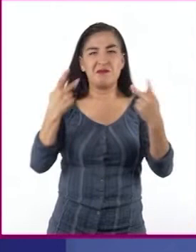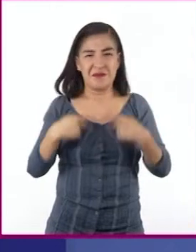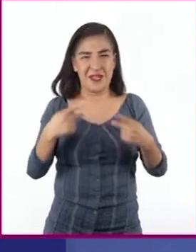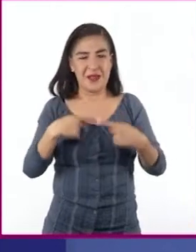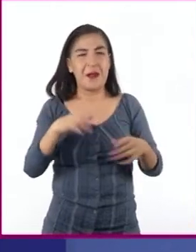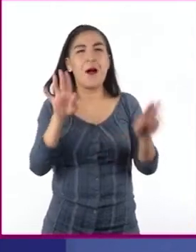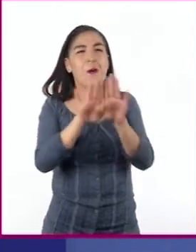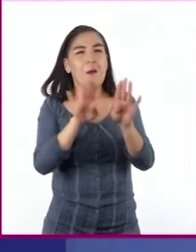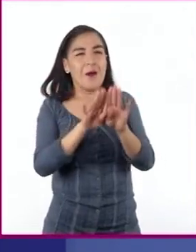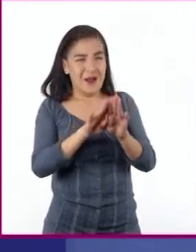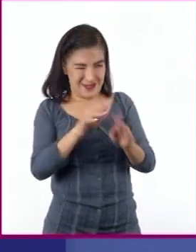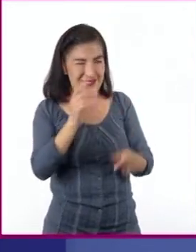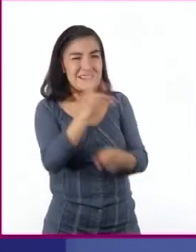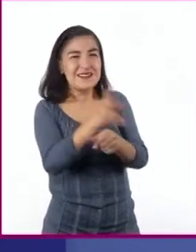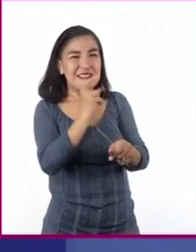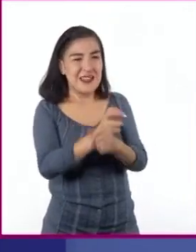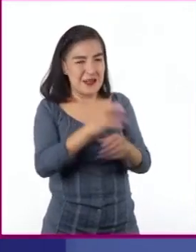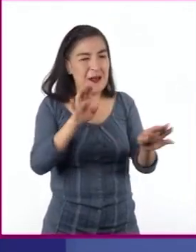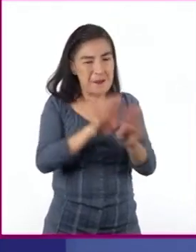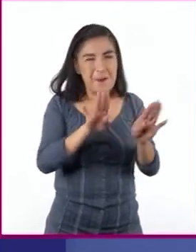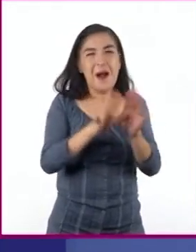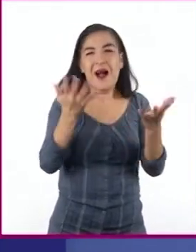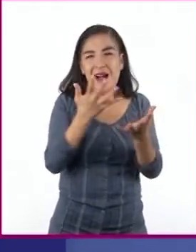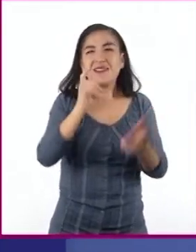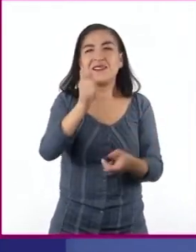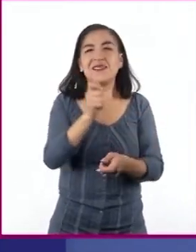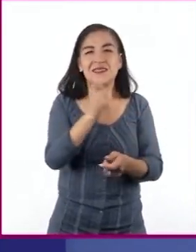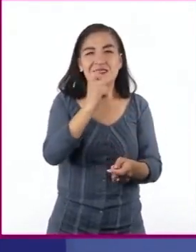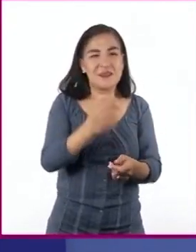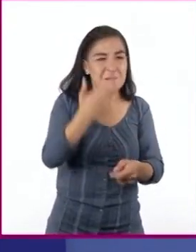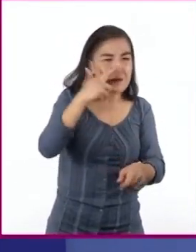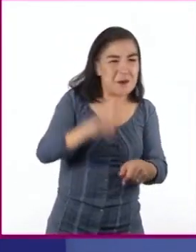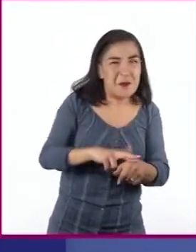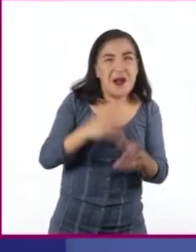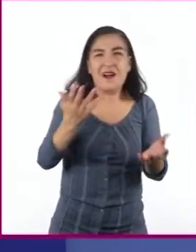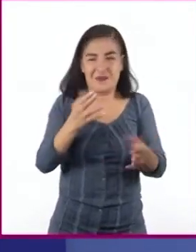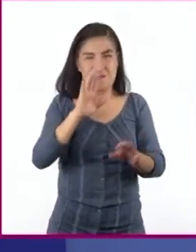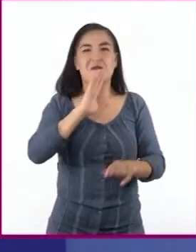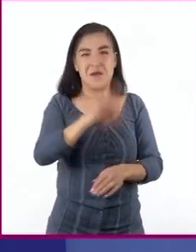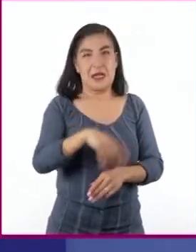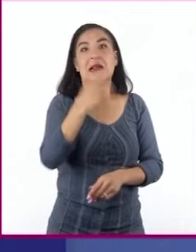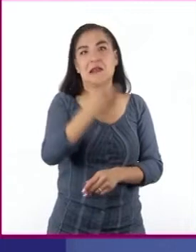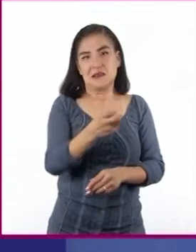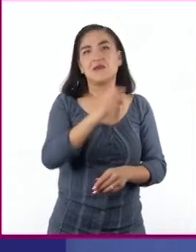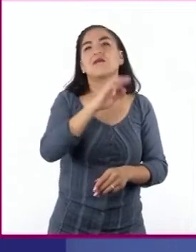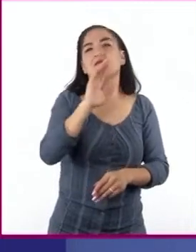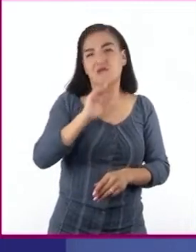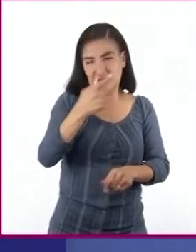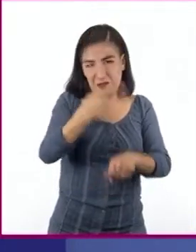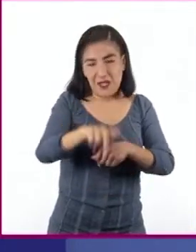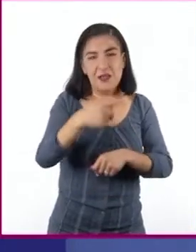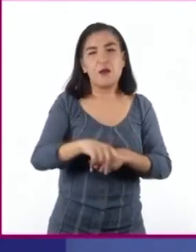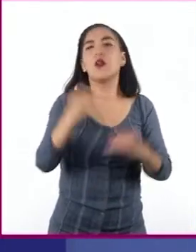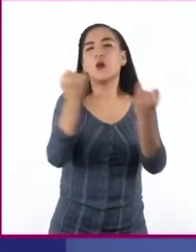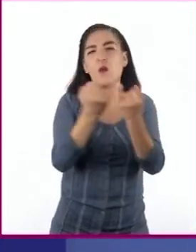ilícitas, a sufrir ciberacoso o que simplemente su información personal se disperse por muchos